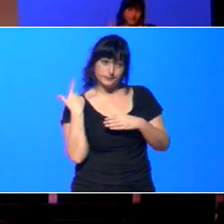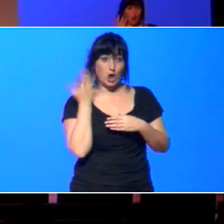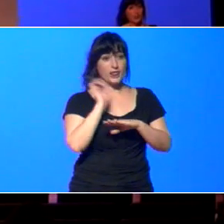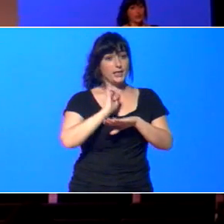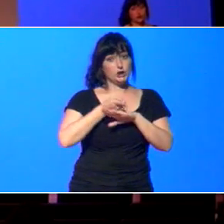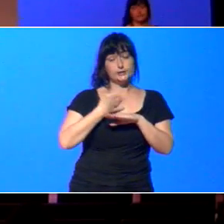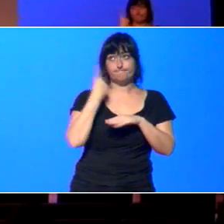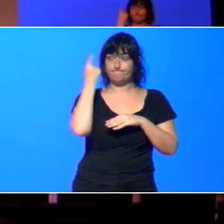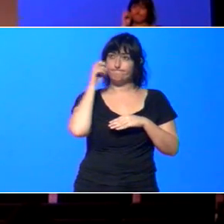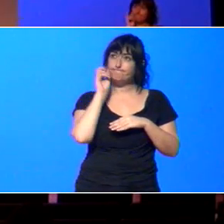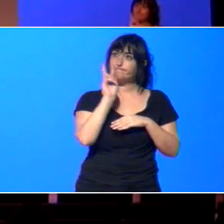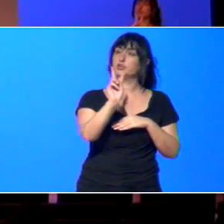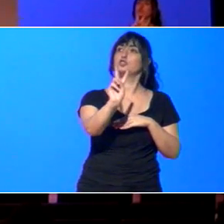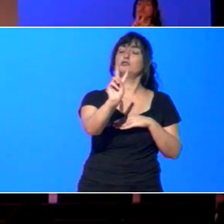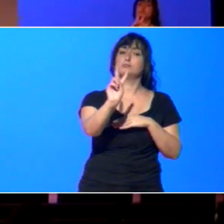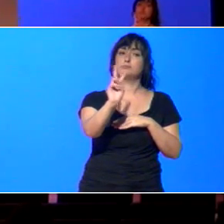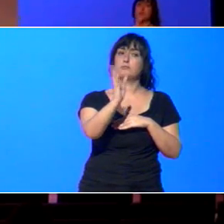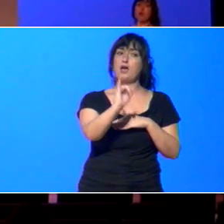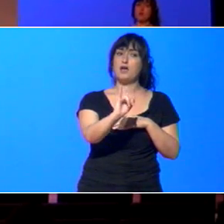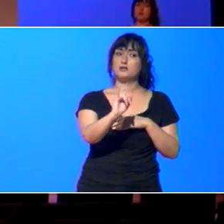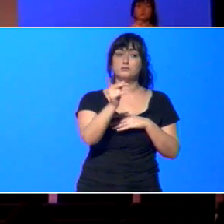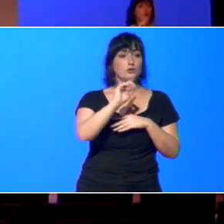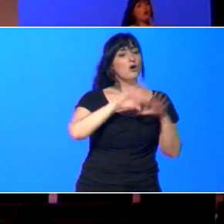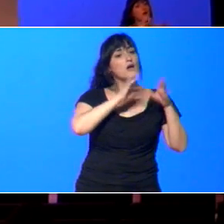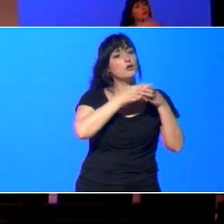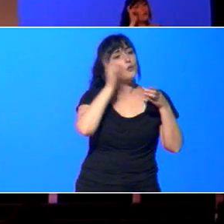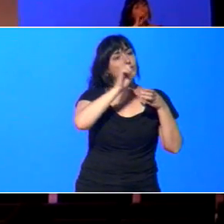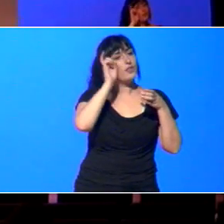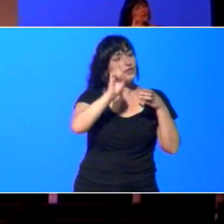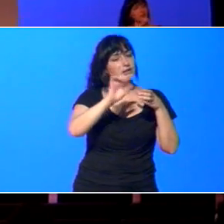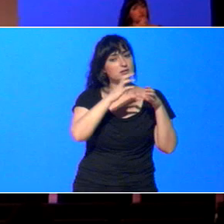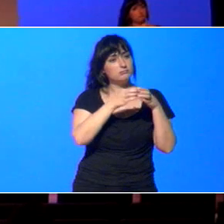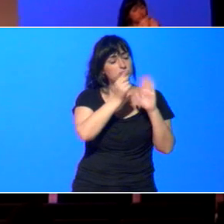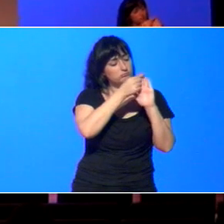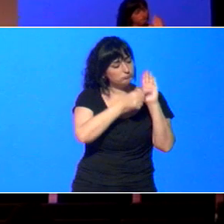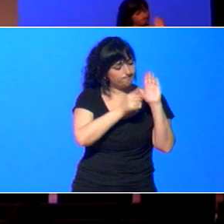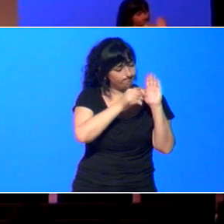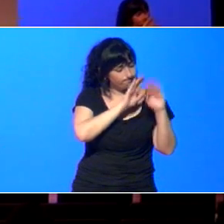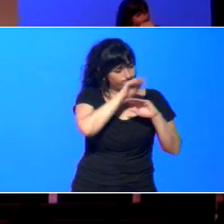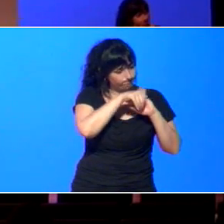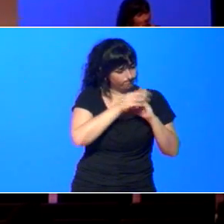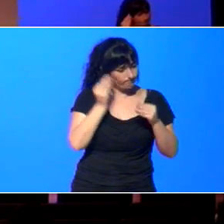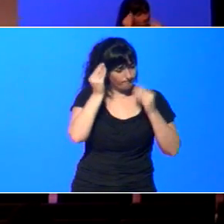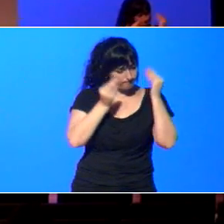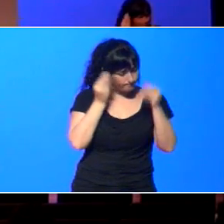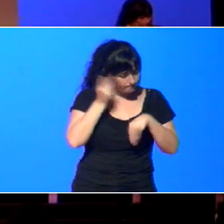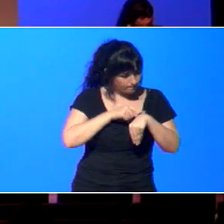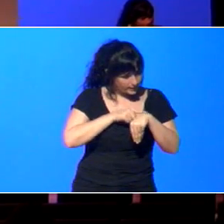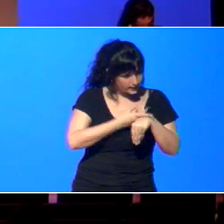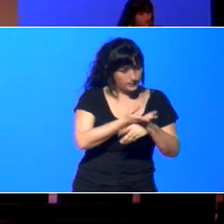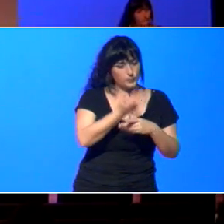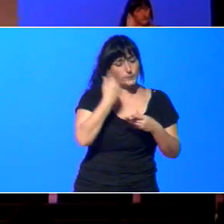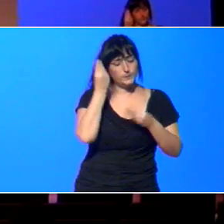hacerse, sino el de los equipos docentes que crean las condiciones para que se pueda reflexionar, pensar y hacer cosas,